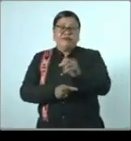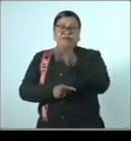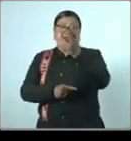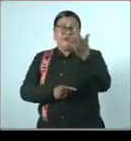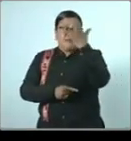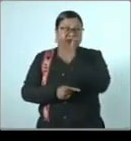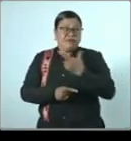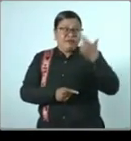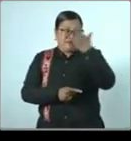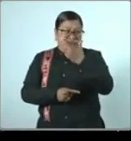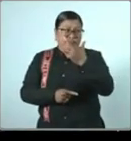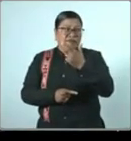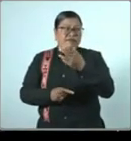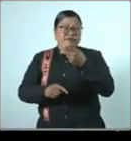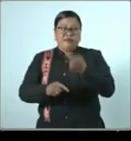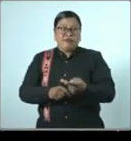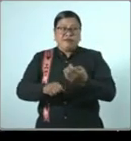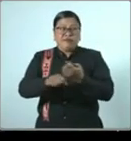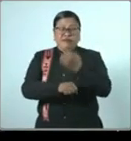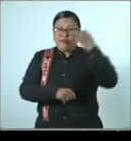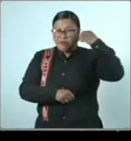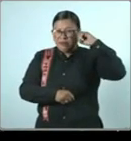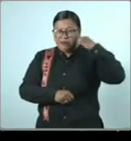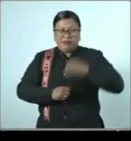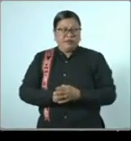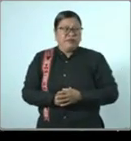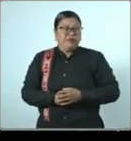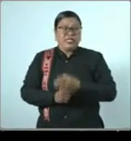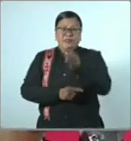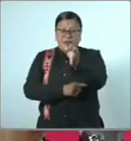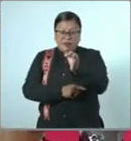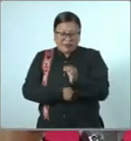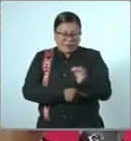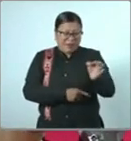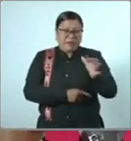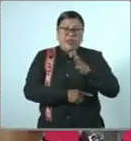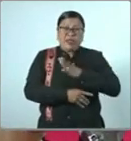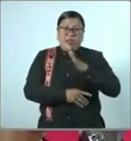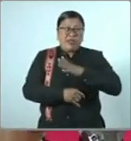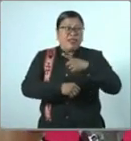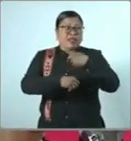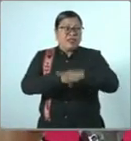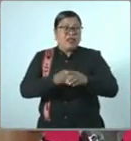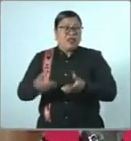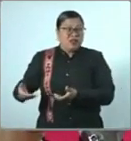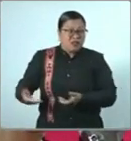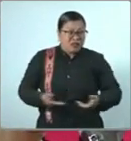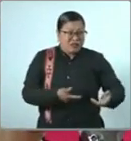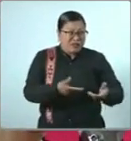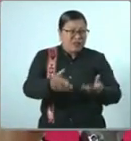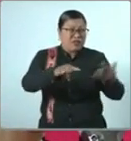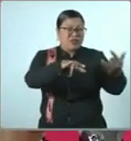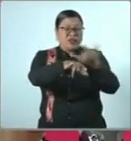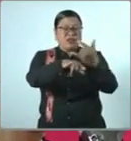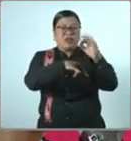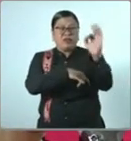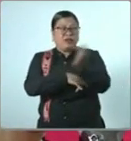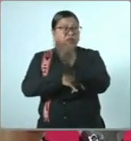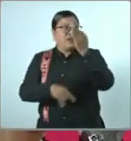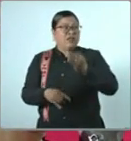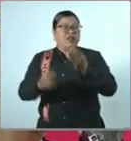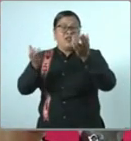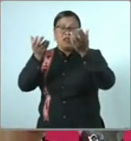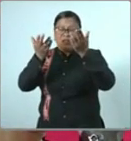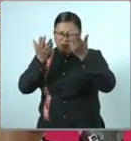horas en el estado de Oaxaca. Municipios que han reportado afectaciones en caminos, carreteras federales, casas,